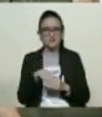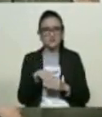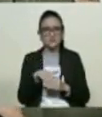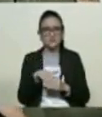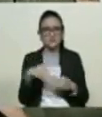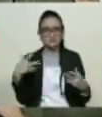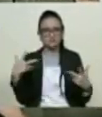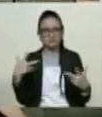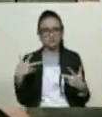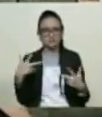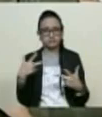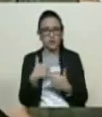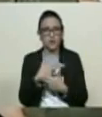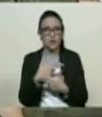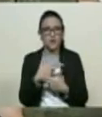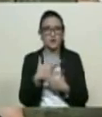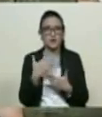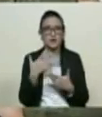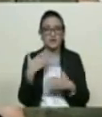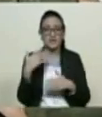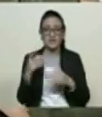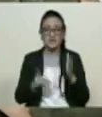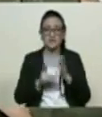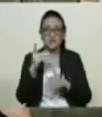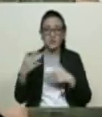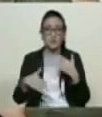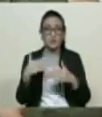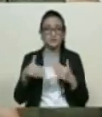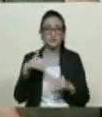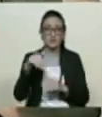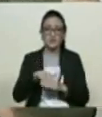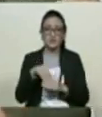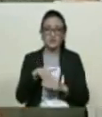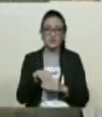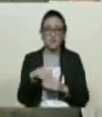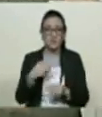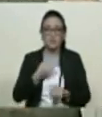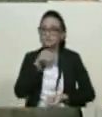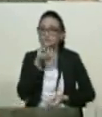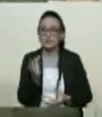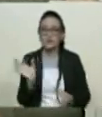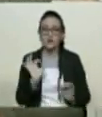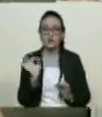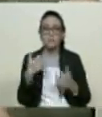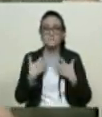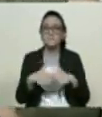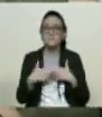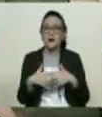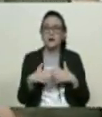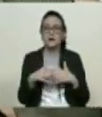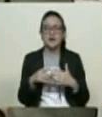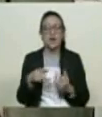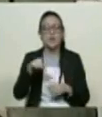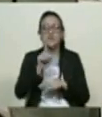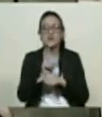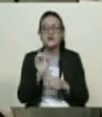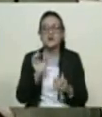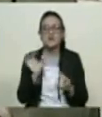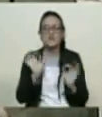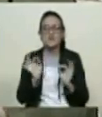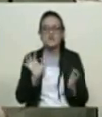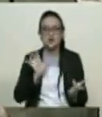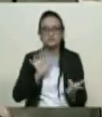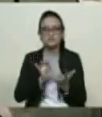de transmisión, mientras está en desarrollo el proceso de votación. La máquina solo se conecta después